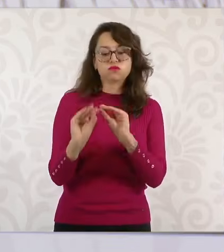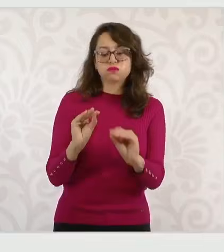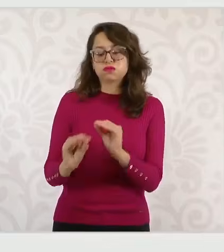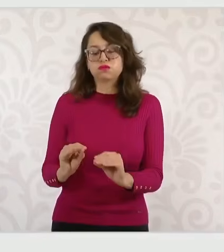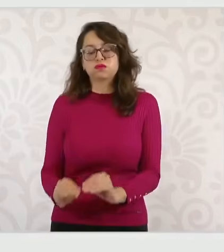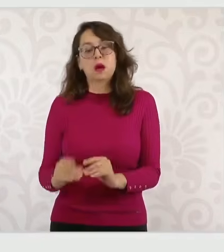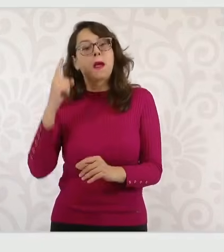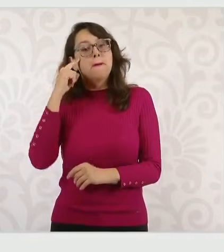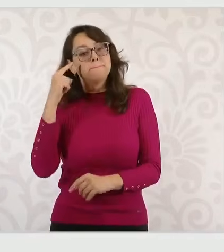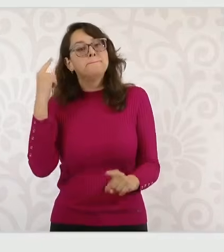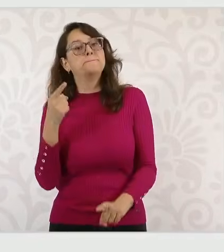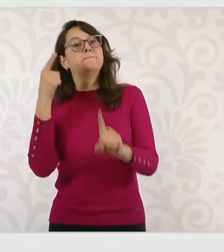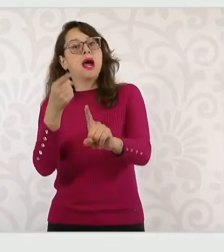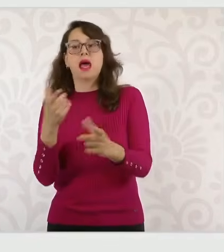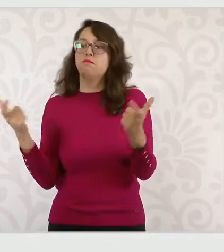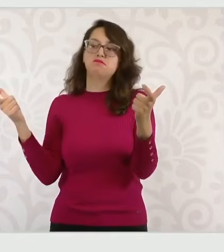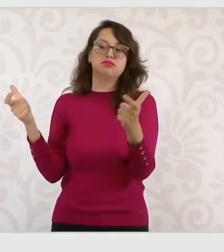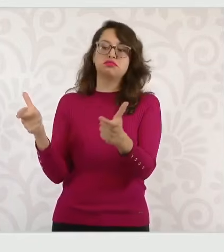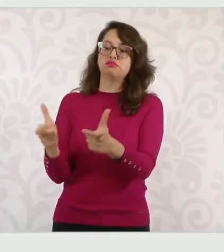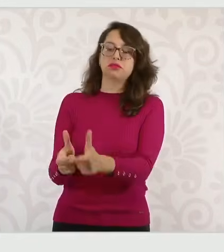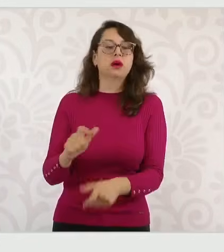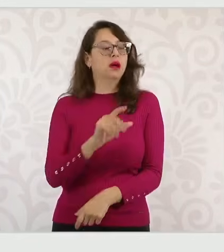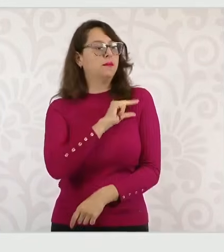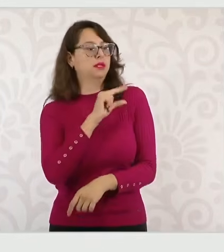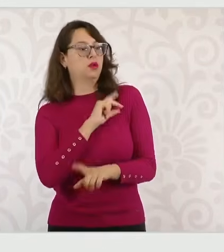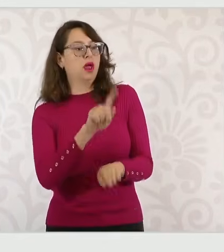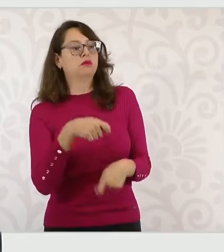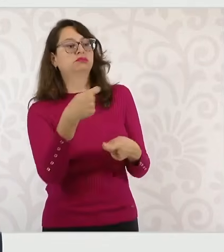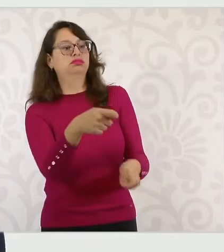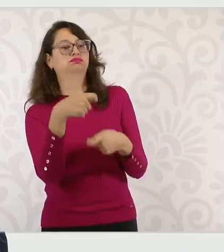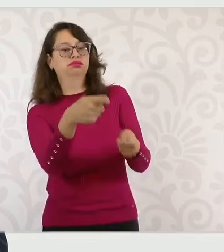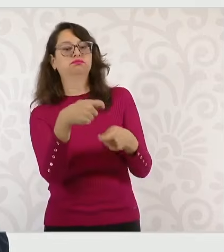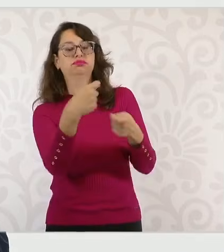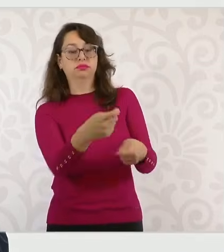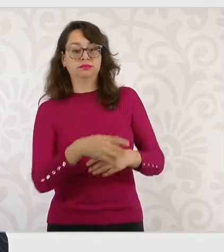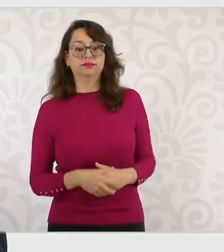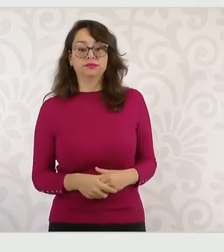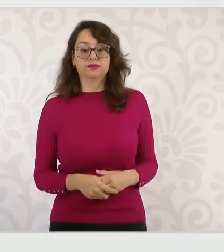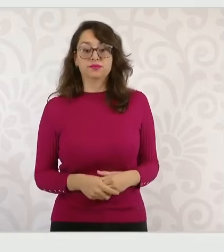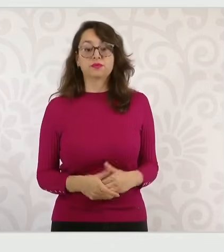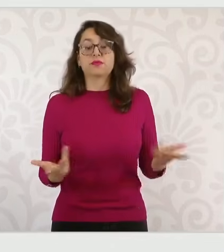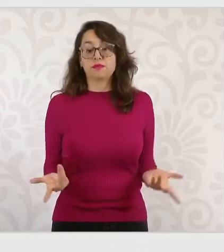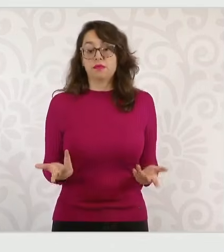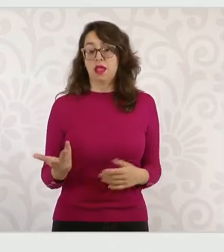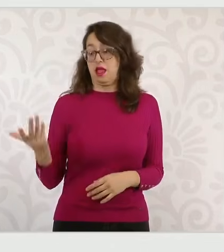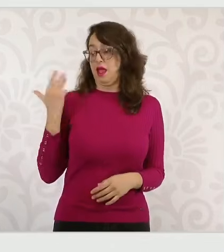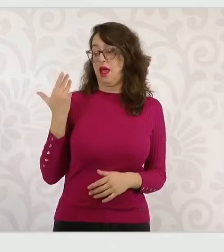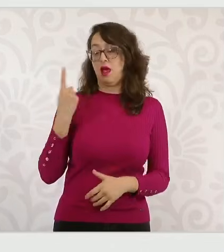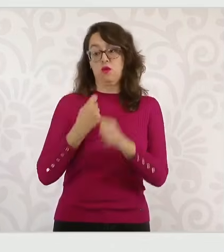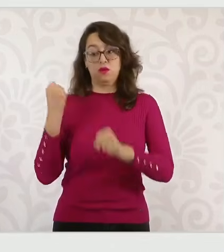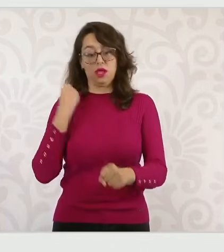empresas consultoras internacionales. Bueno, ahora que en 2024